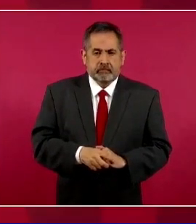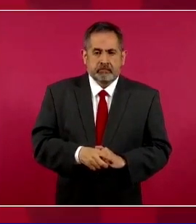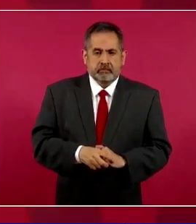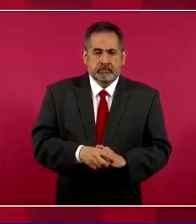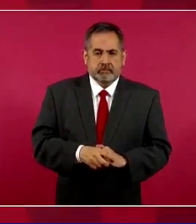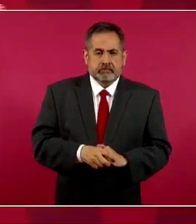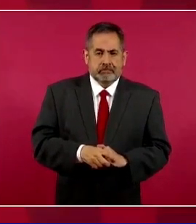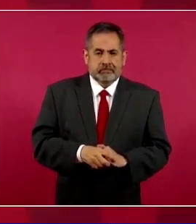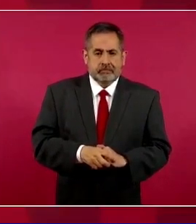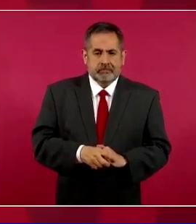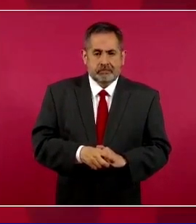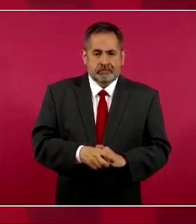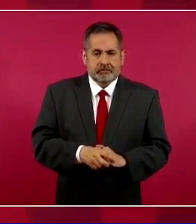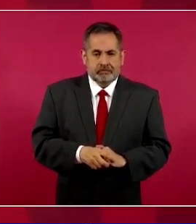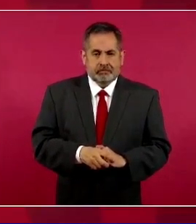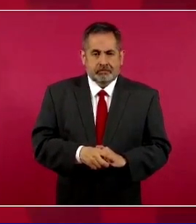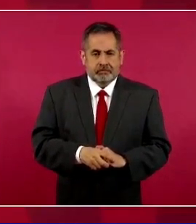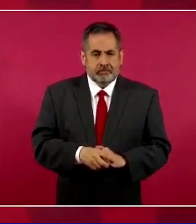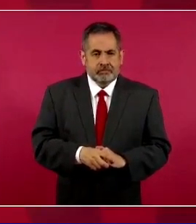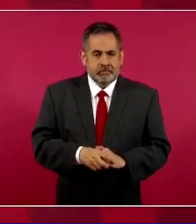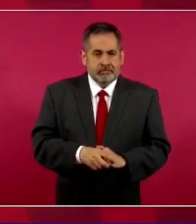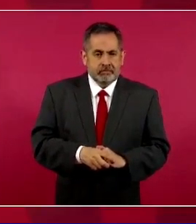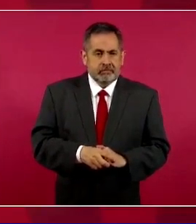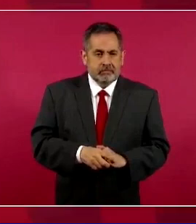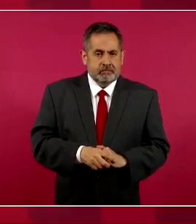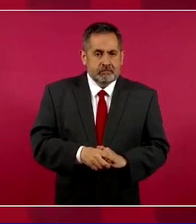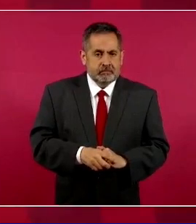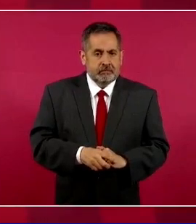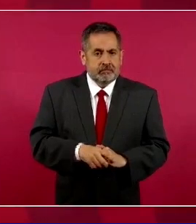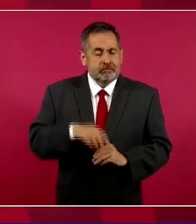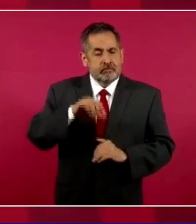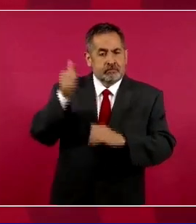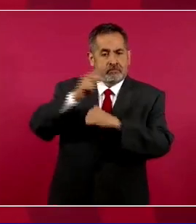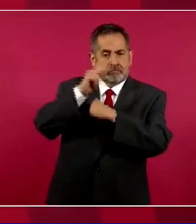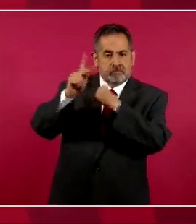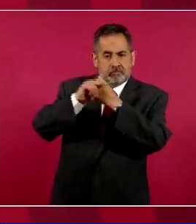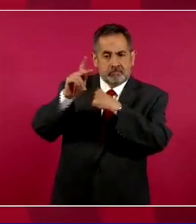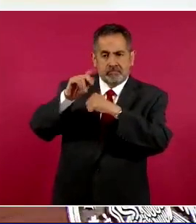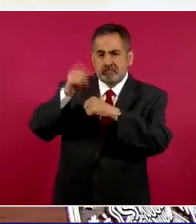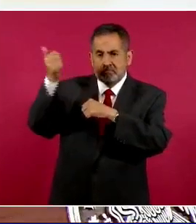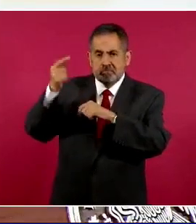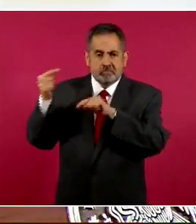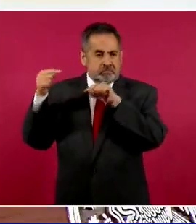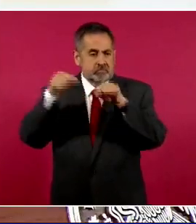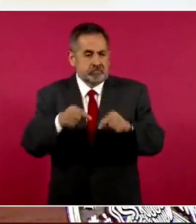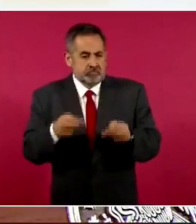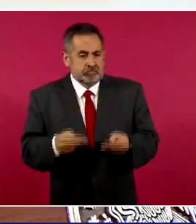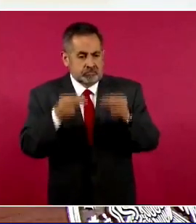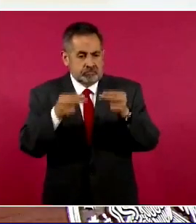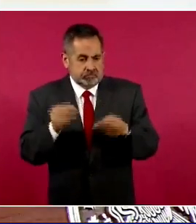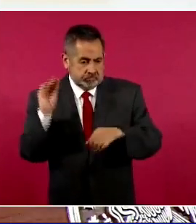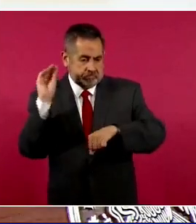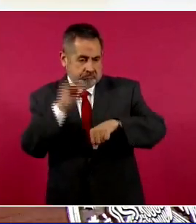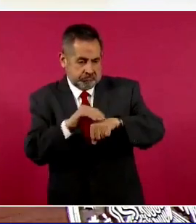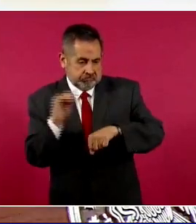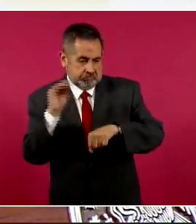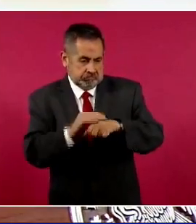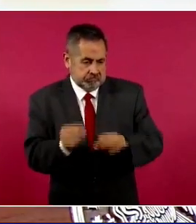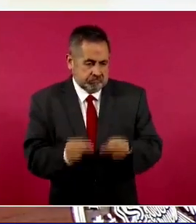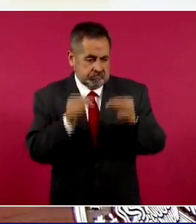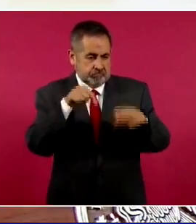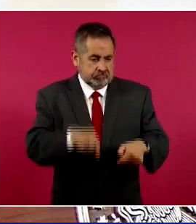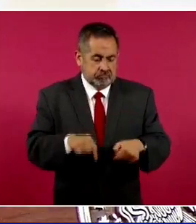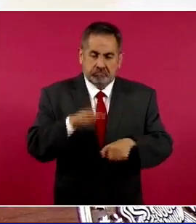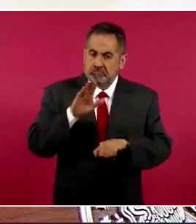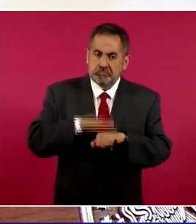Y está llegando inversión extranjera como nunca, es histórico.